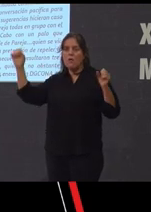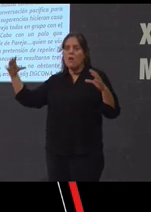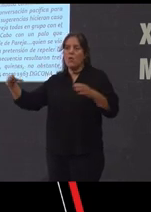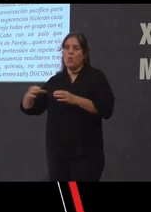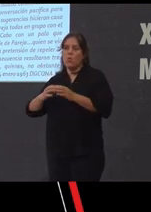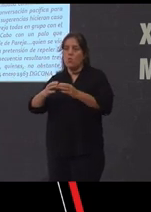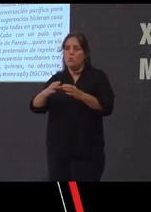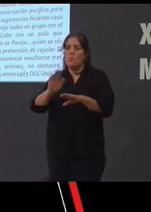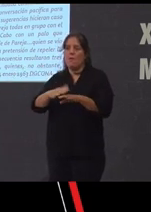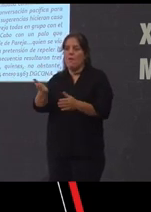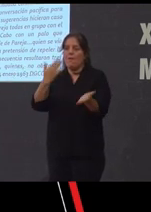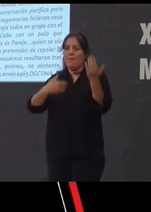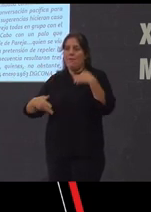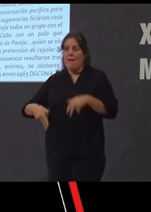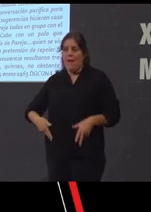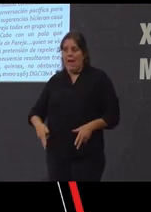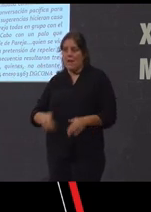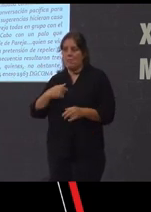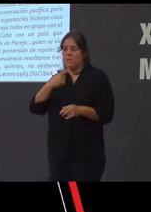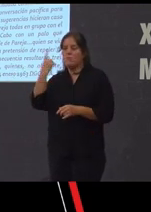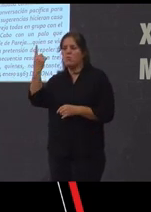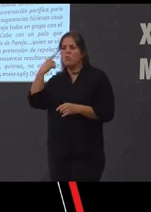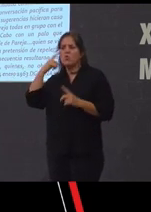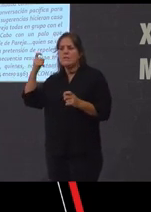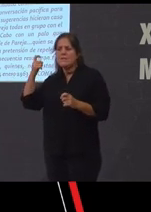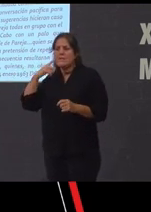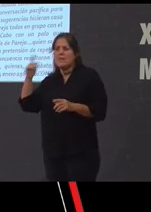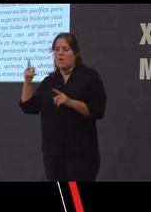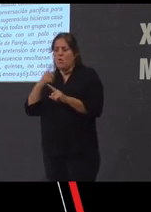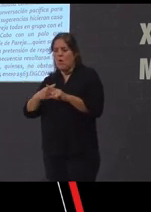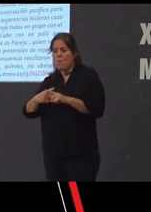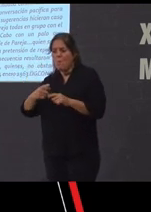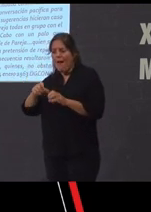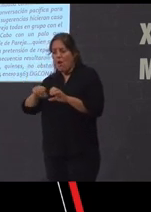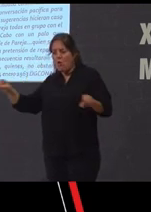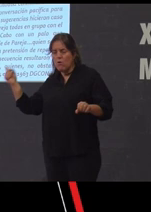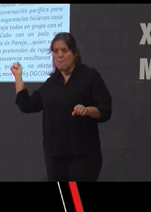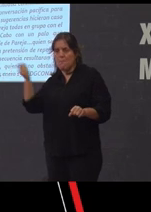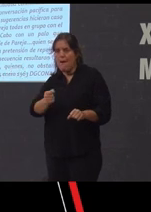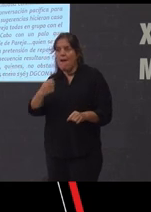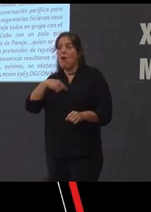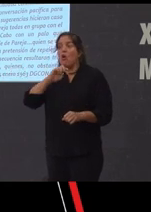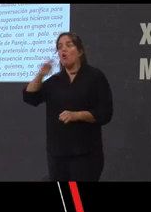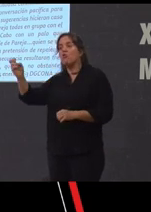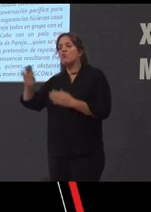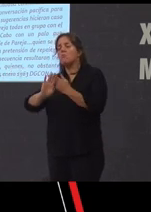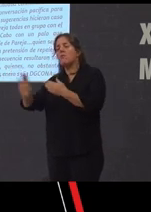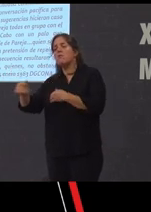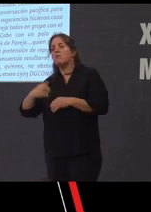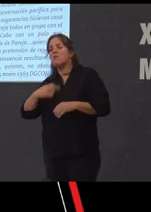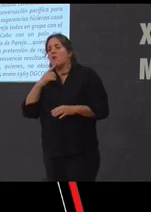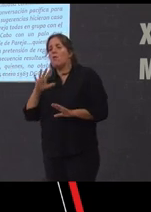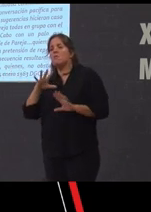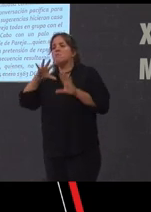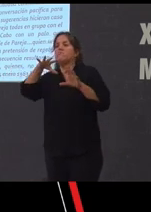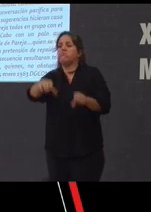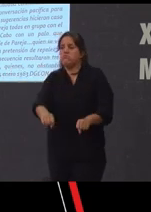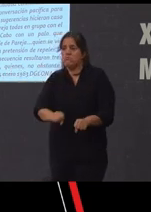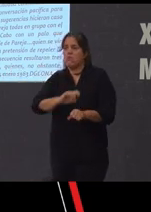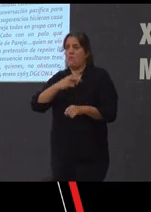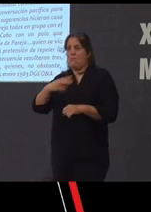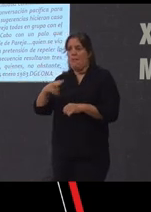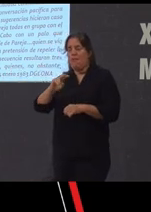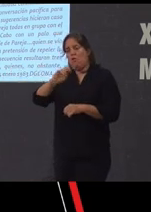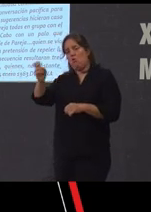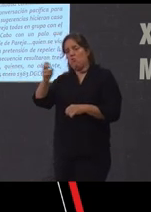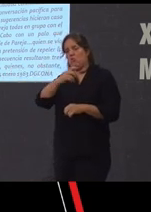de desarmarla, intentando uno de ellos agredir al cabo con un palo que portaba. Seguidamente, otro paisano se abalanzó sobre el citado jefe de la pareja, quien se vio